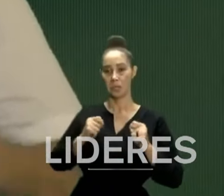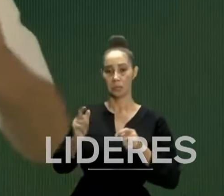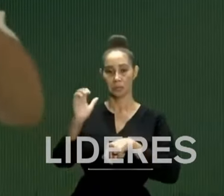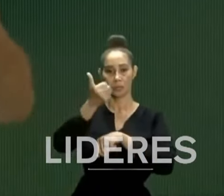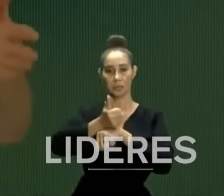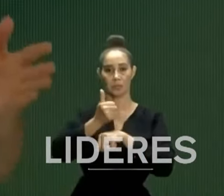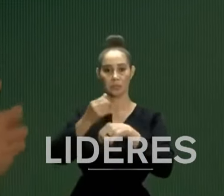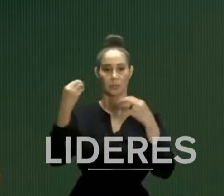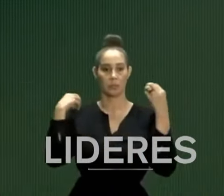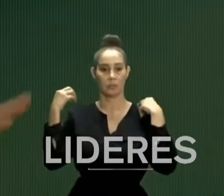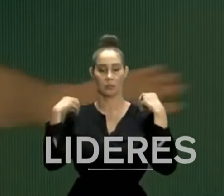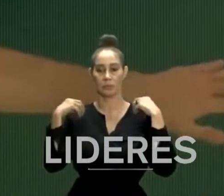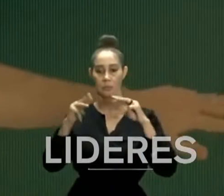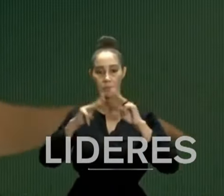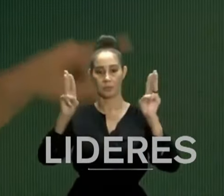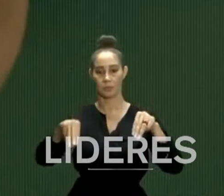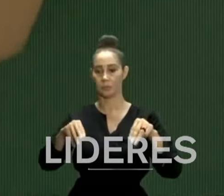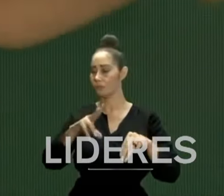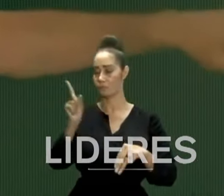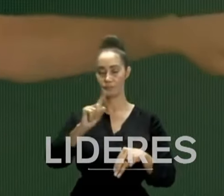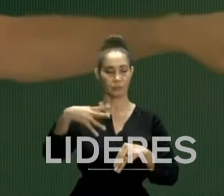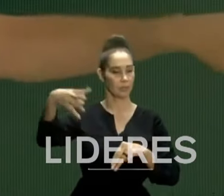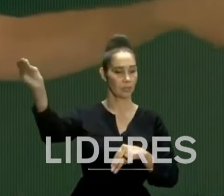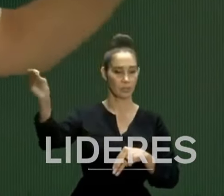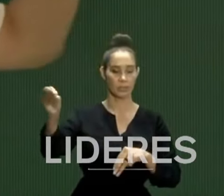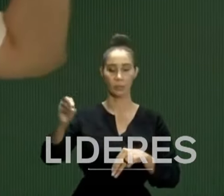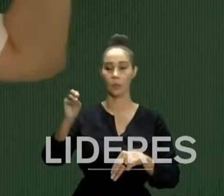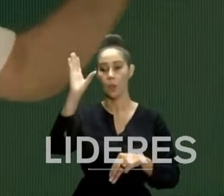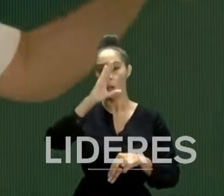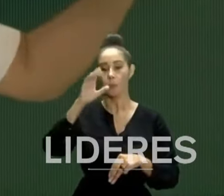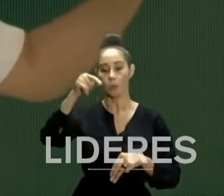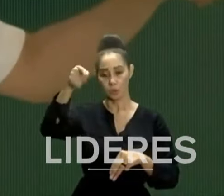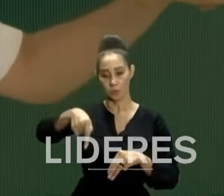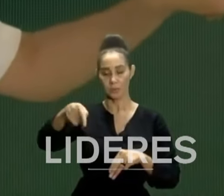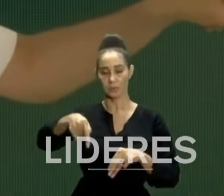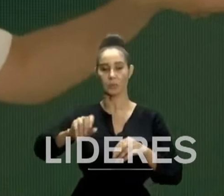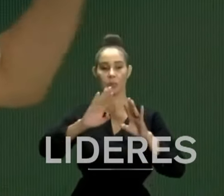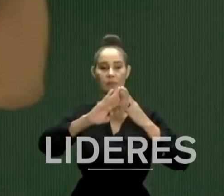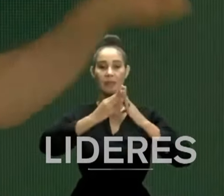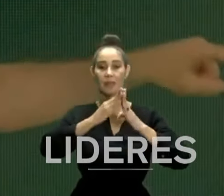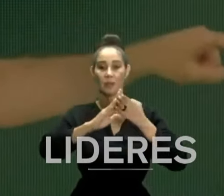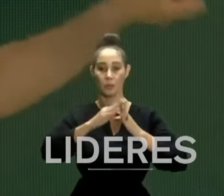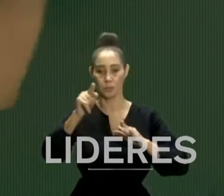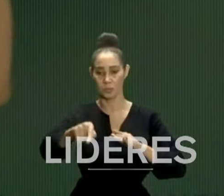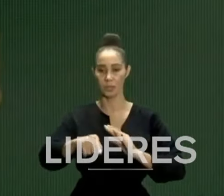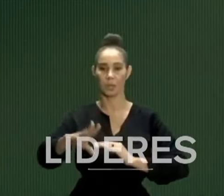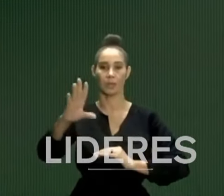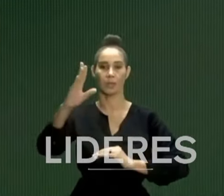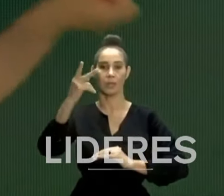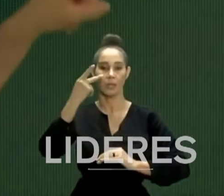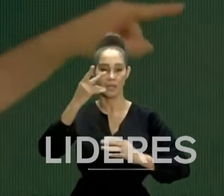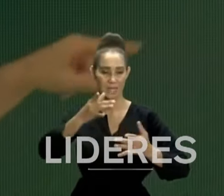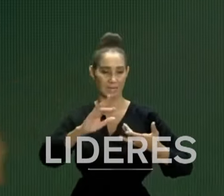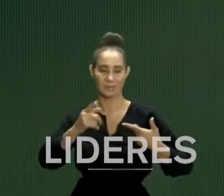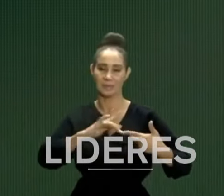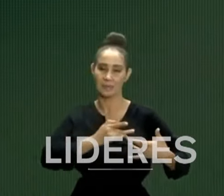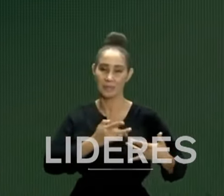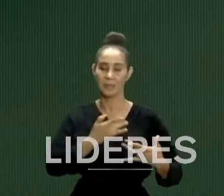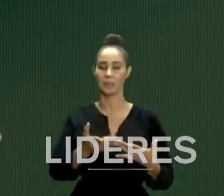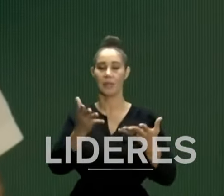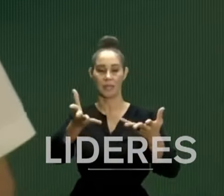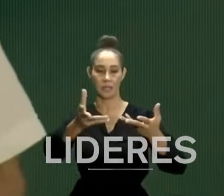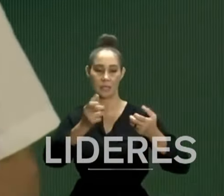ponen al ministro de esa área. Yo le dije, quíteme al ministro y póngame a alguien de la sociedad civil que tenga y que le duela el sector, como